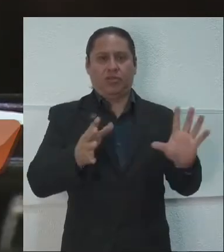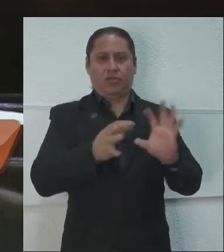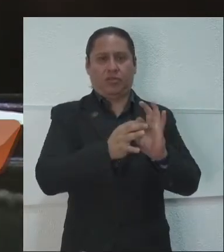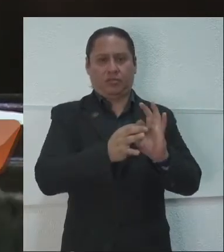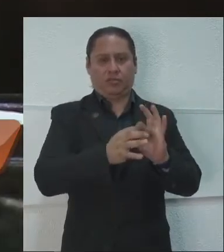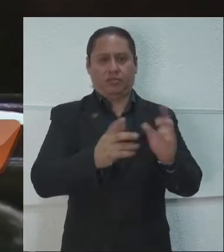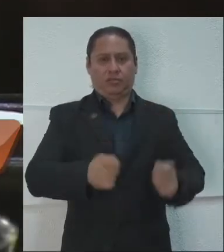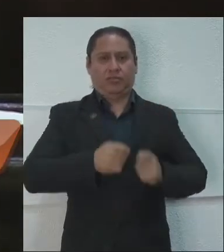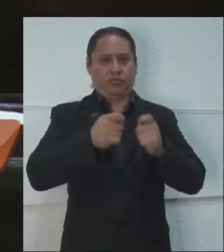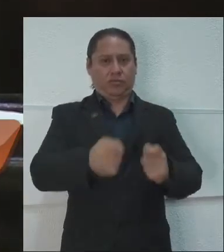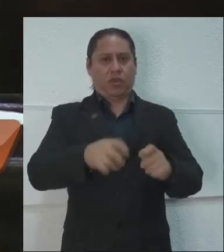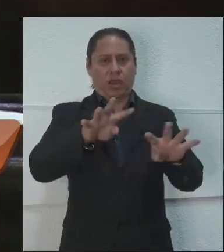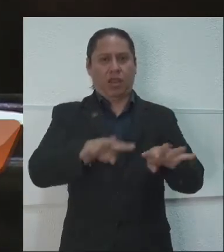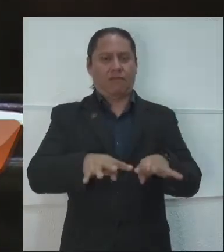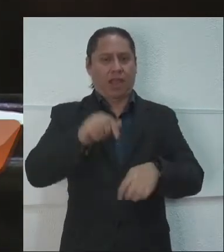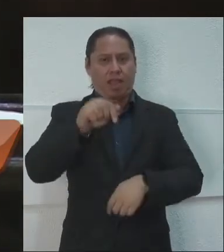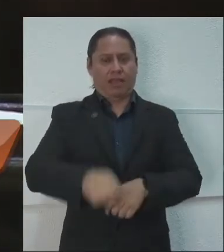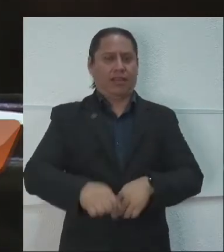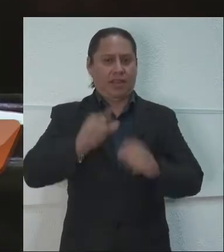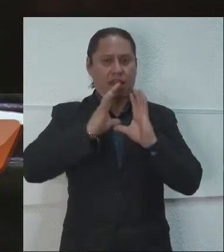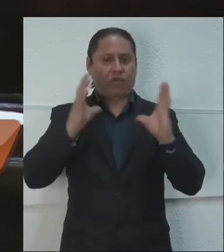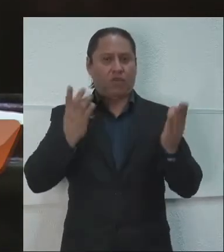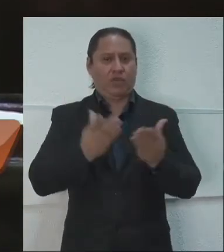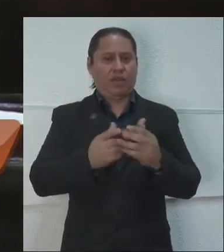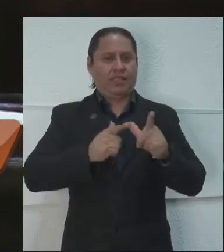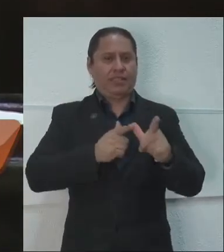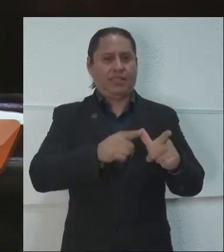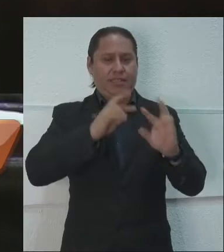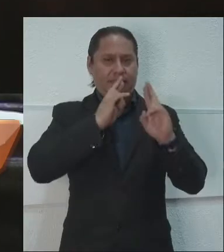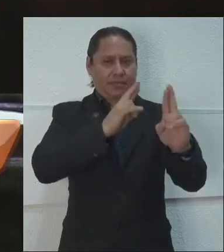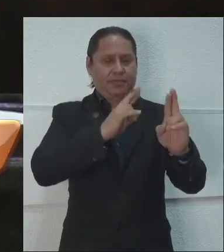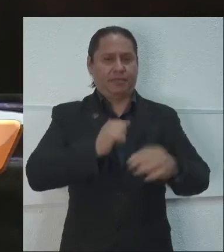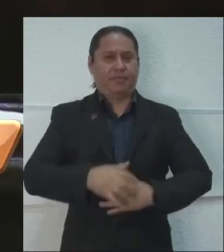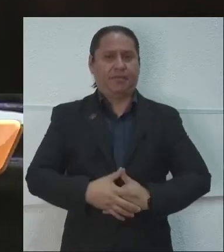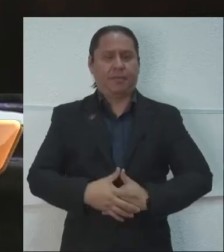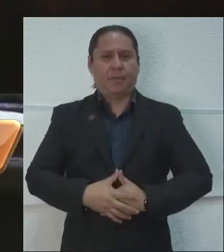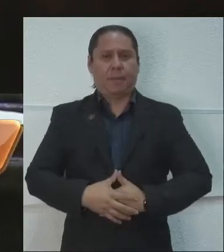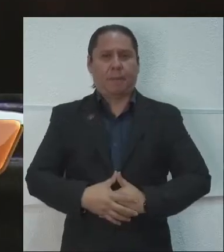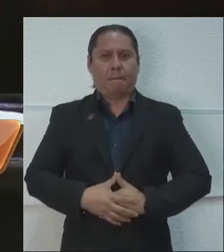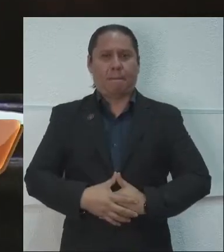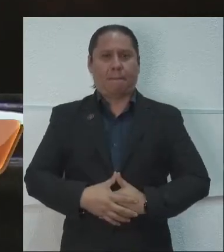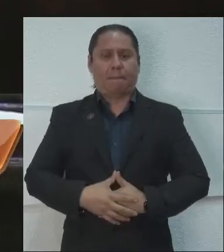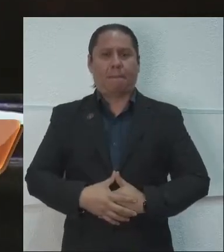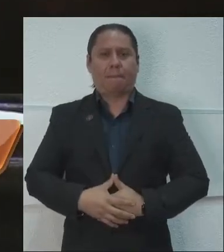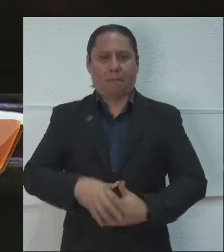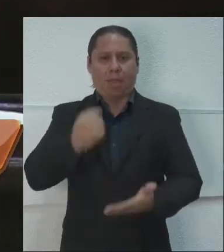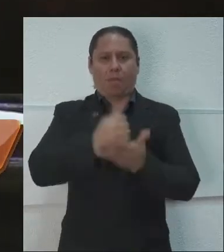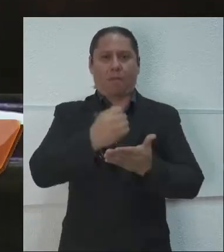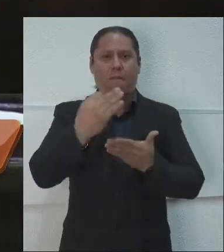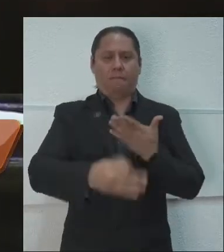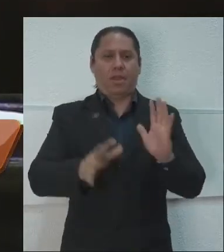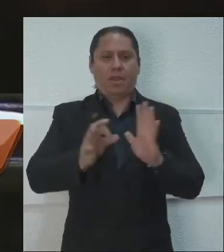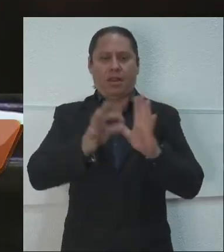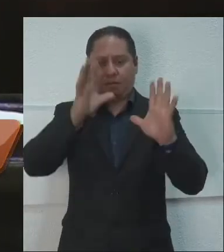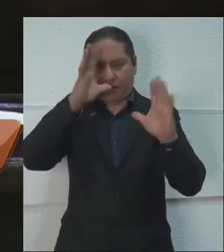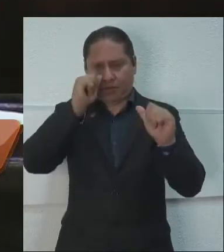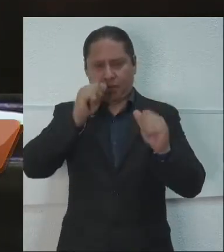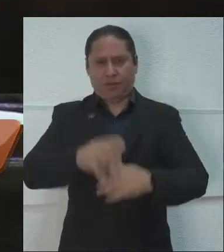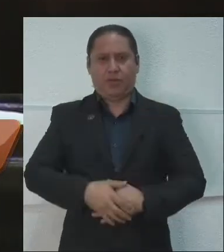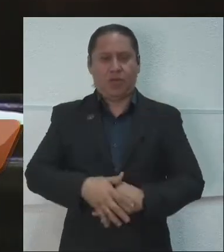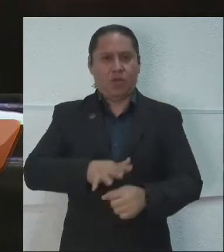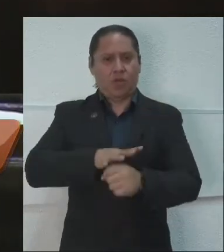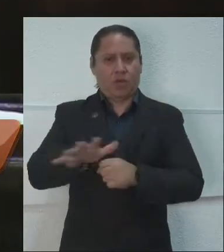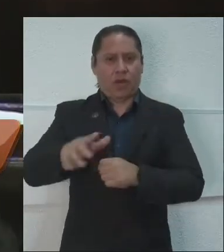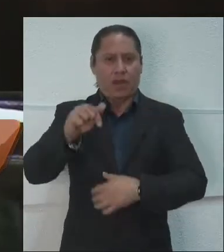a consideración del Pleno de esta Honorable Asamblea el siguiente dictamen. Es de aprobarse el punto de acuerdo por